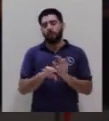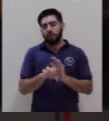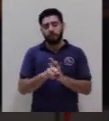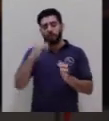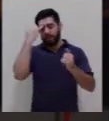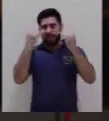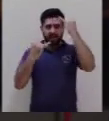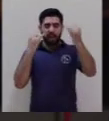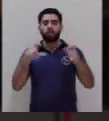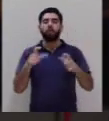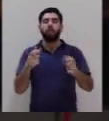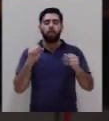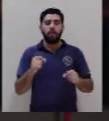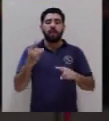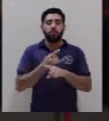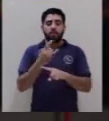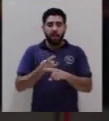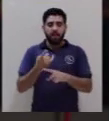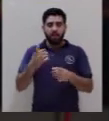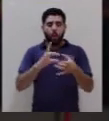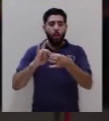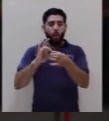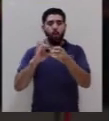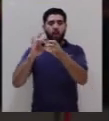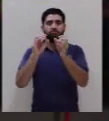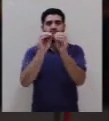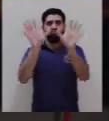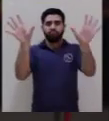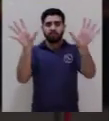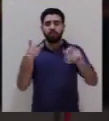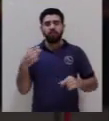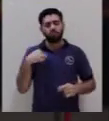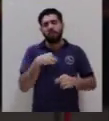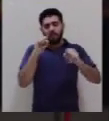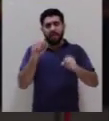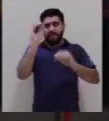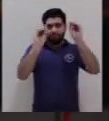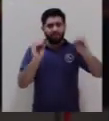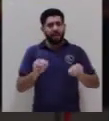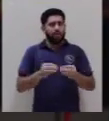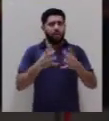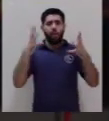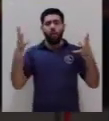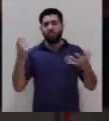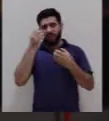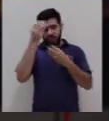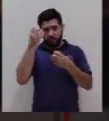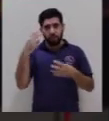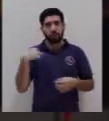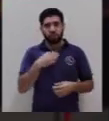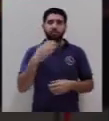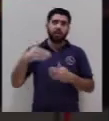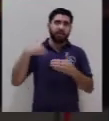ideas o cómo podemos usarlos, pero hay multitud de información que podemos colocar en nuestros organizadores